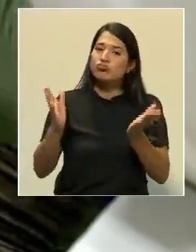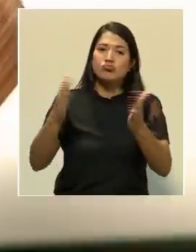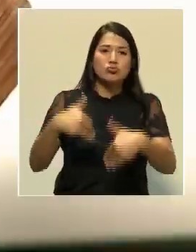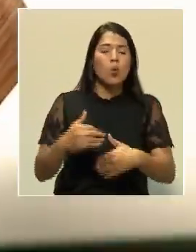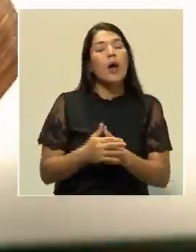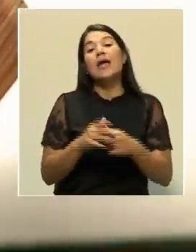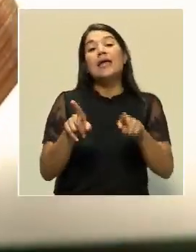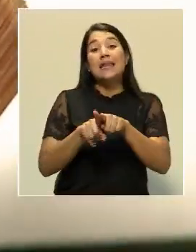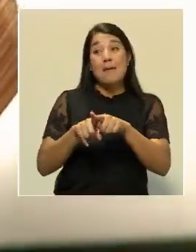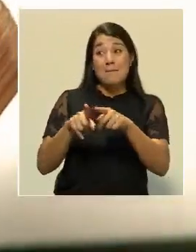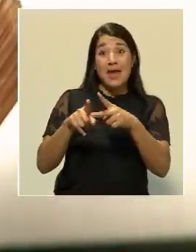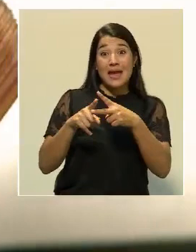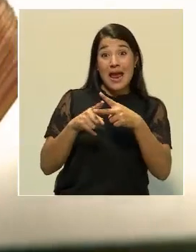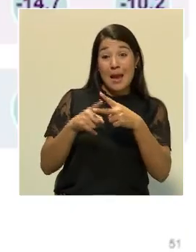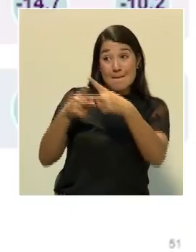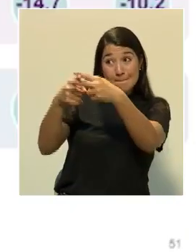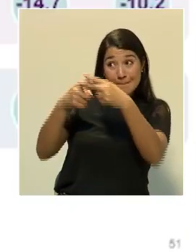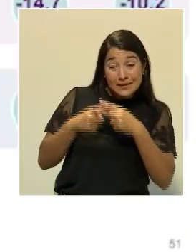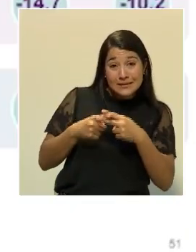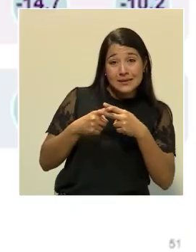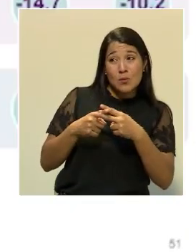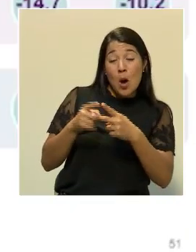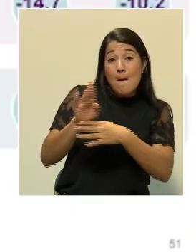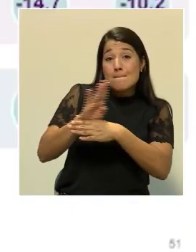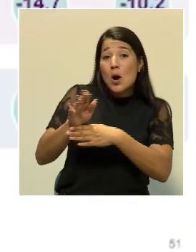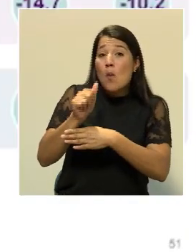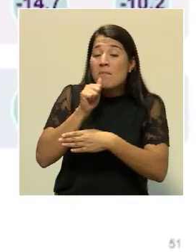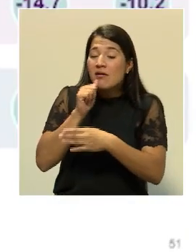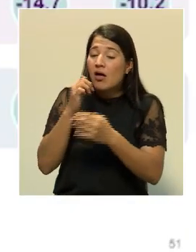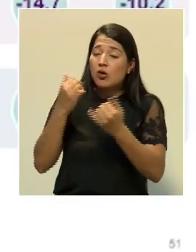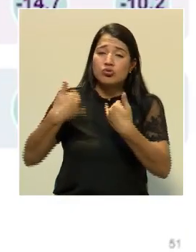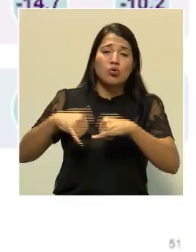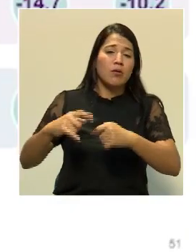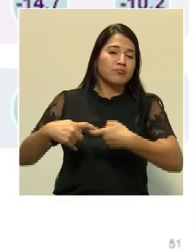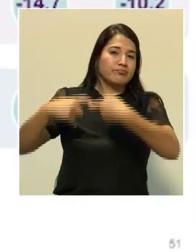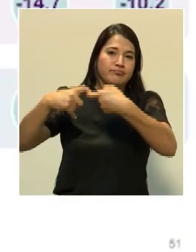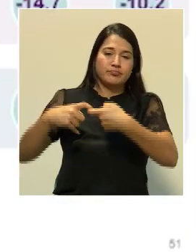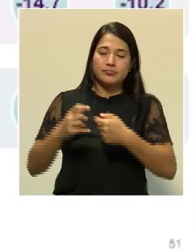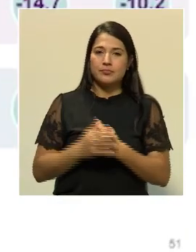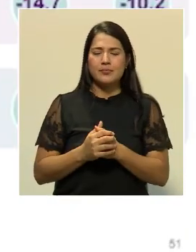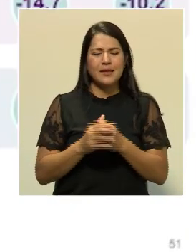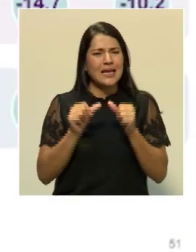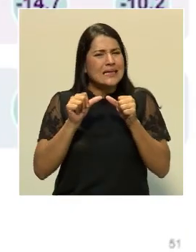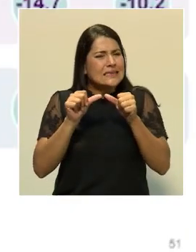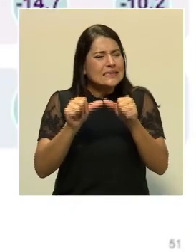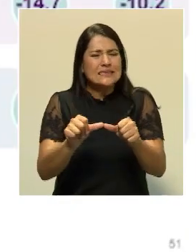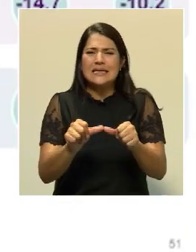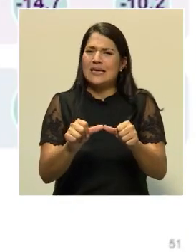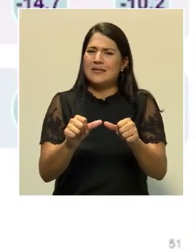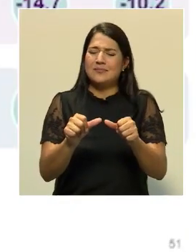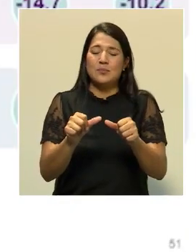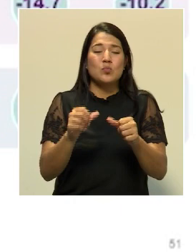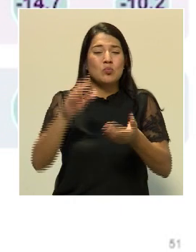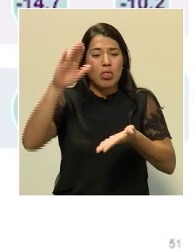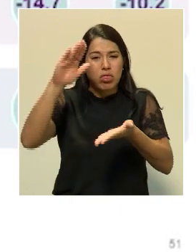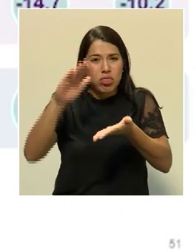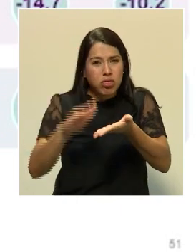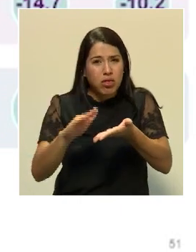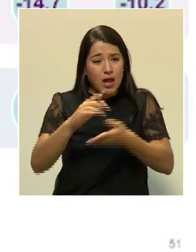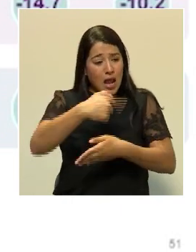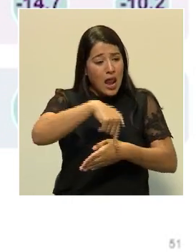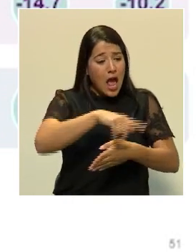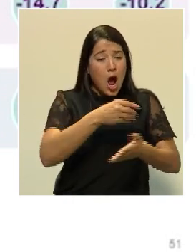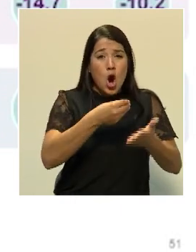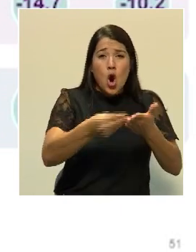al sector privado continúa estancado. Es que contribuye muy fuerte en términos de aporte a esa caída el consumo de los hogares, con